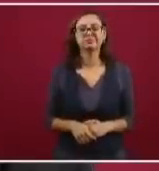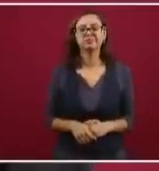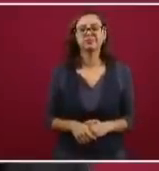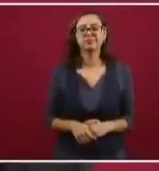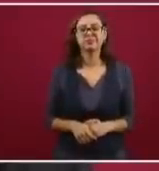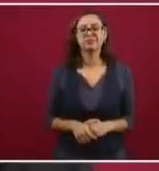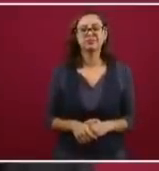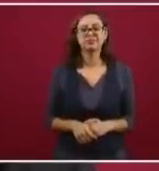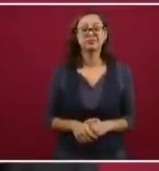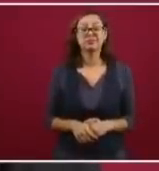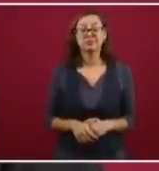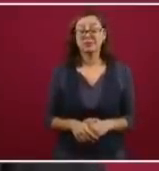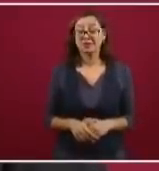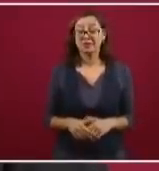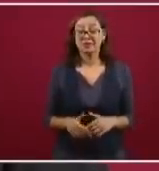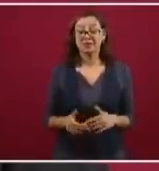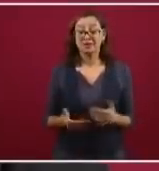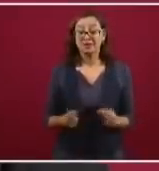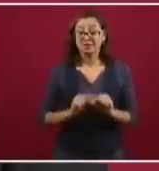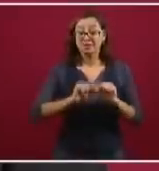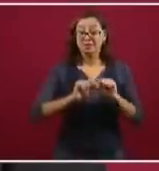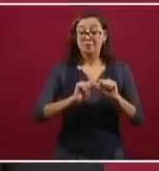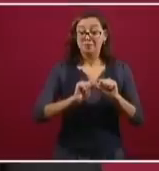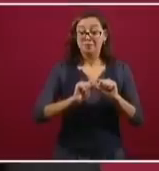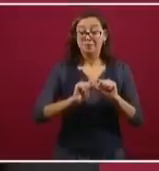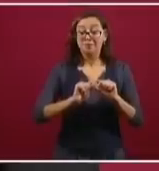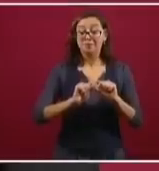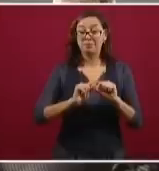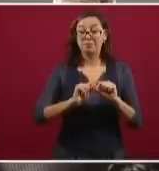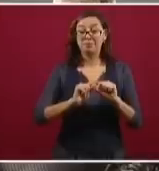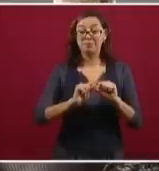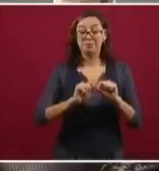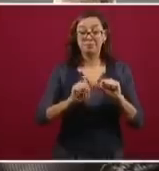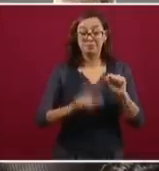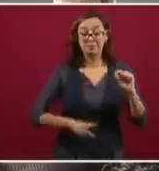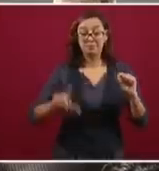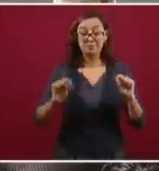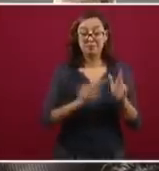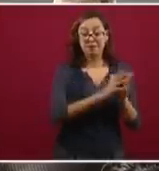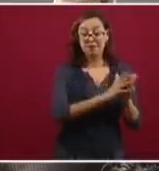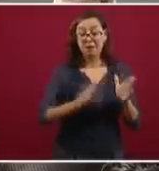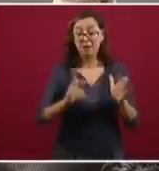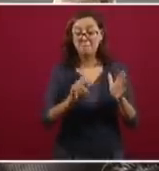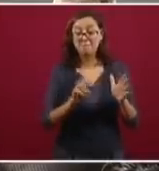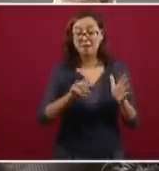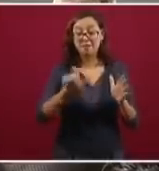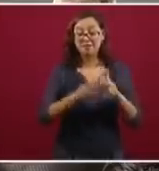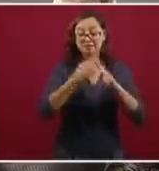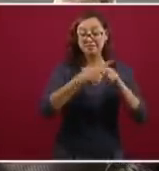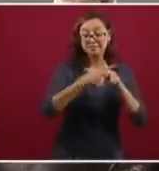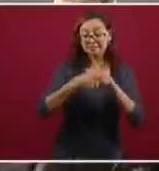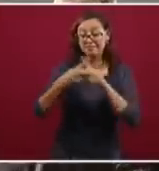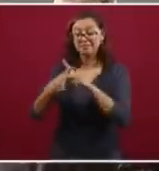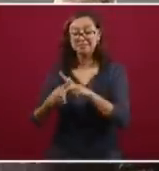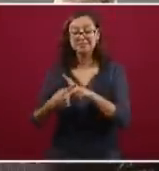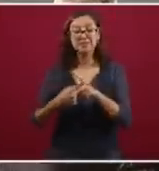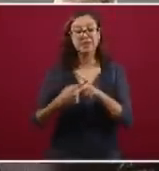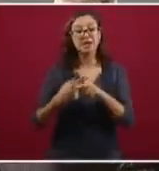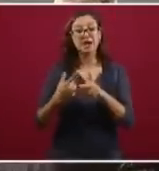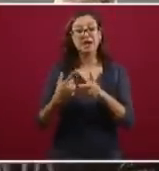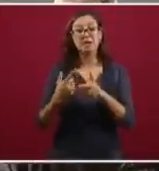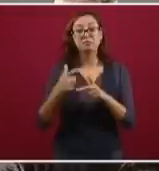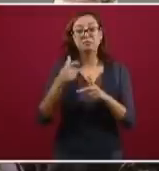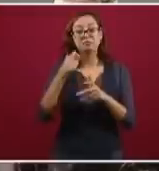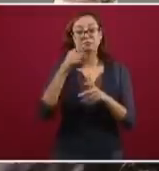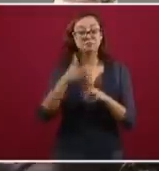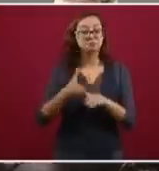que ha habido en la historia de las finanzas de Pemex. Ayer,